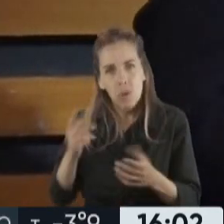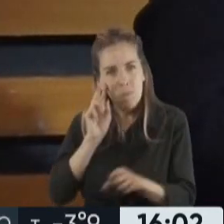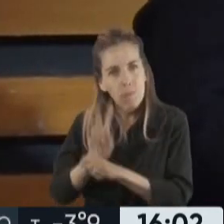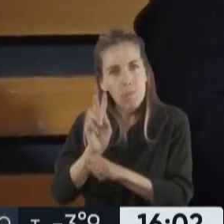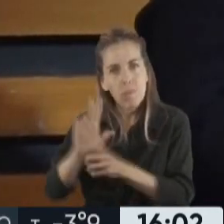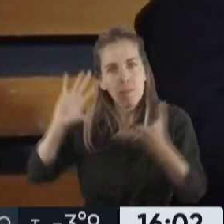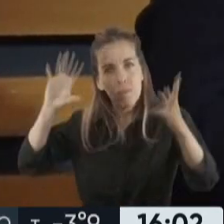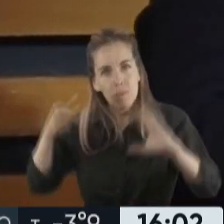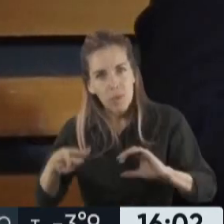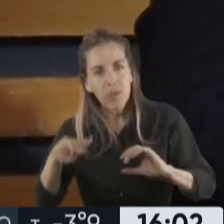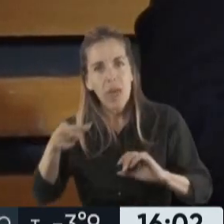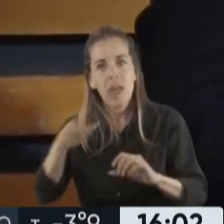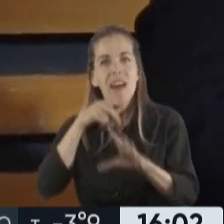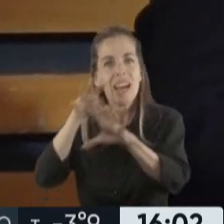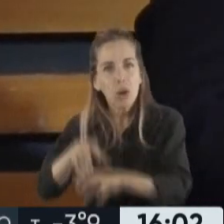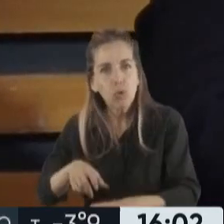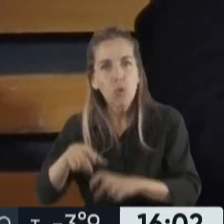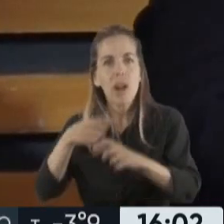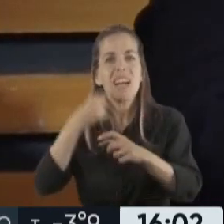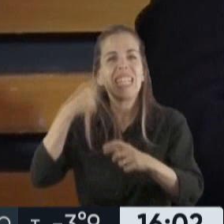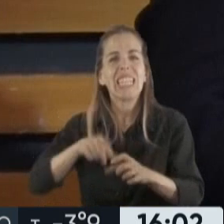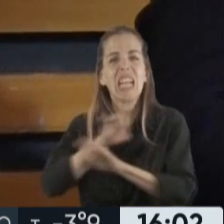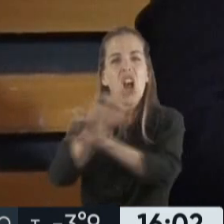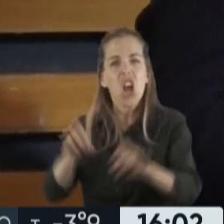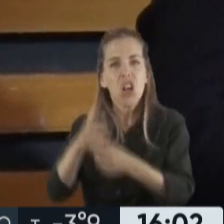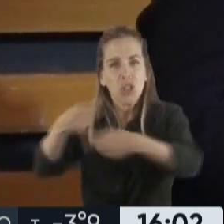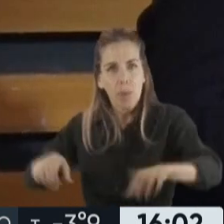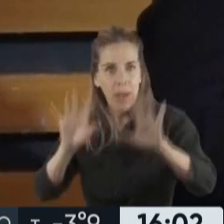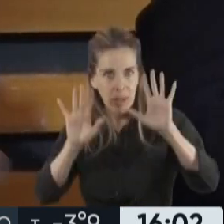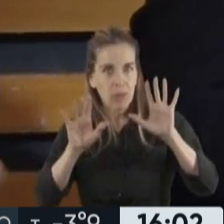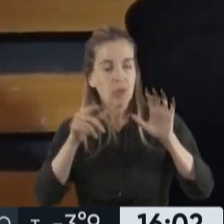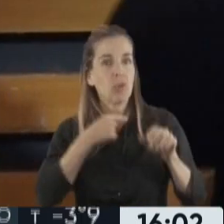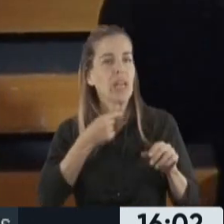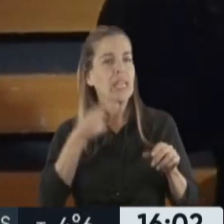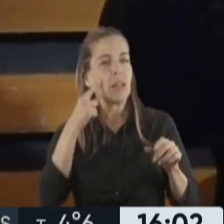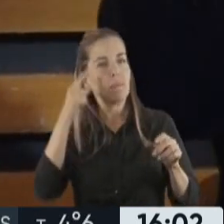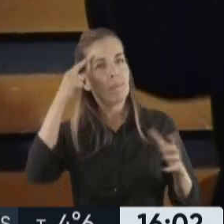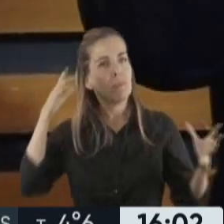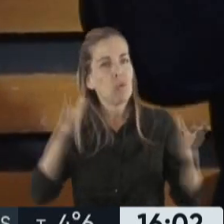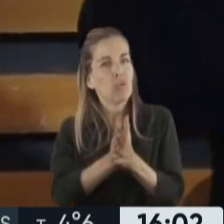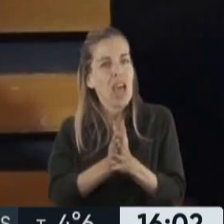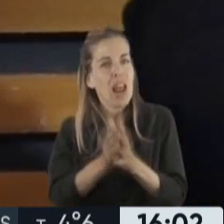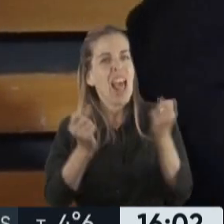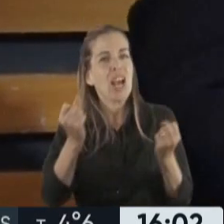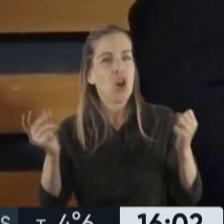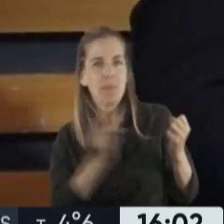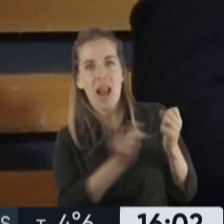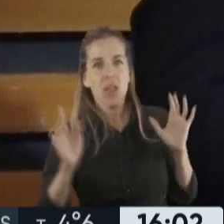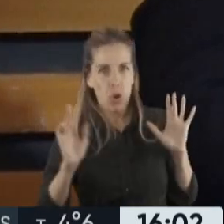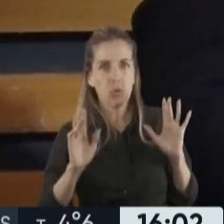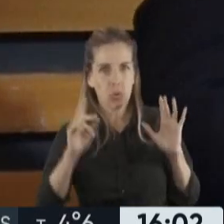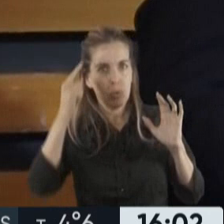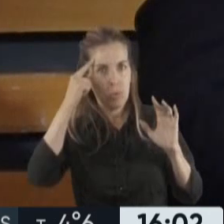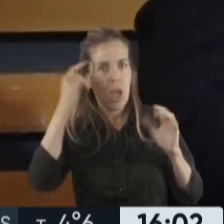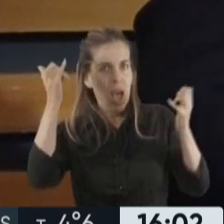importante. Y que ahora, como quiero meter a la economía popular en la economía, les digo, hay un